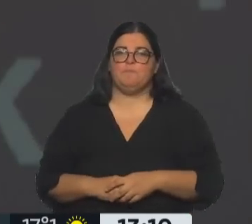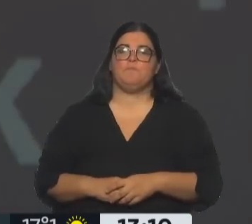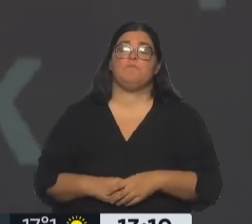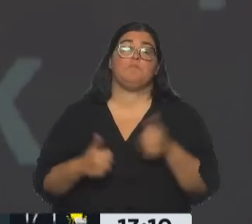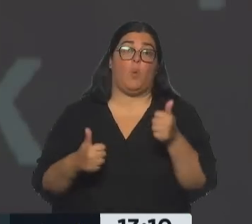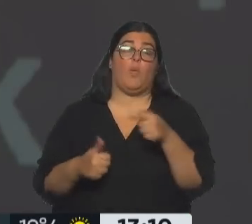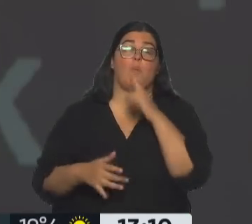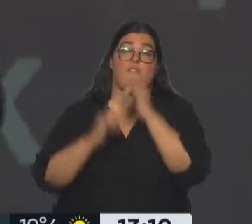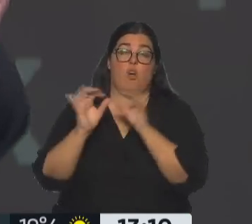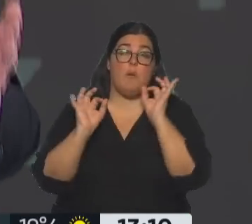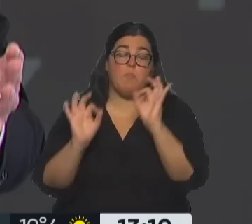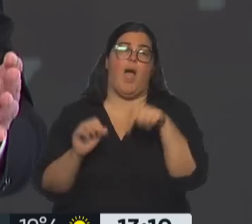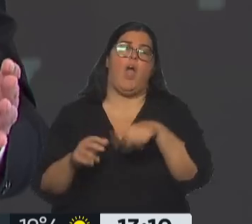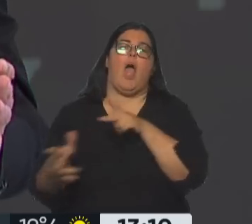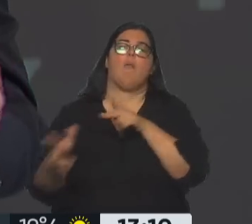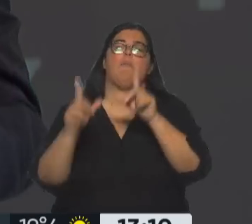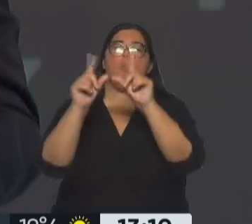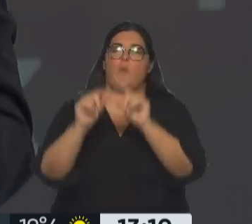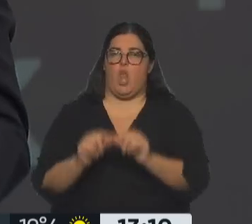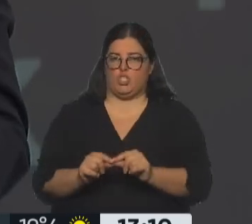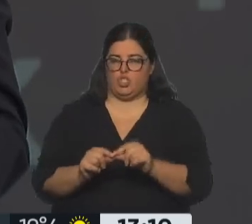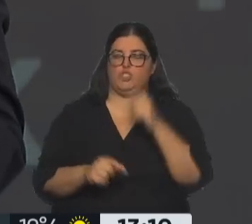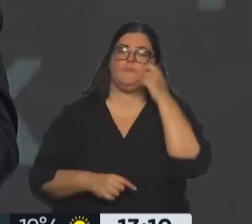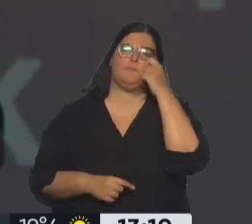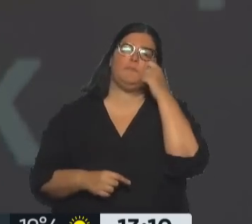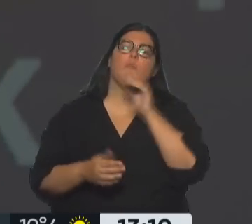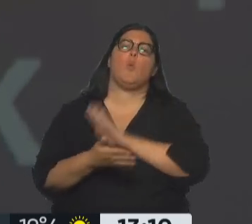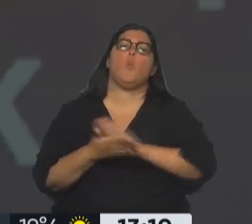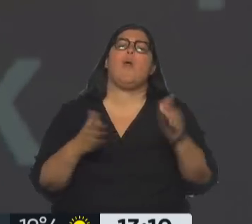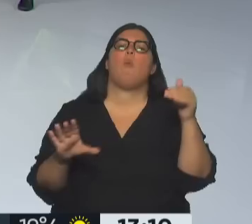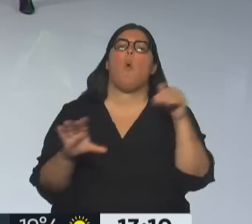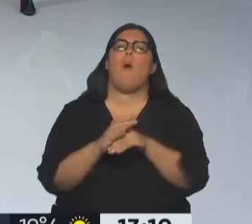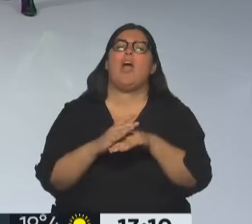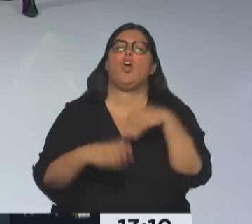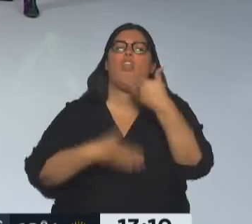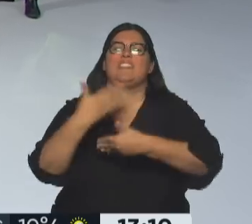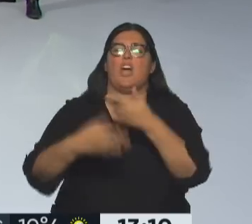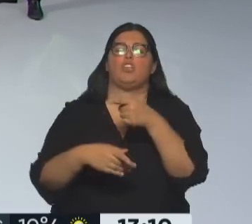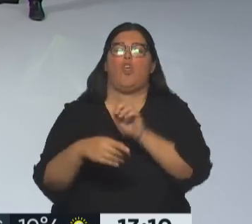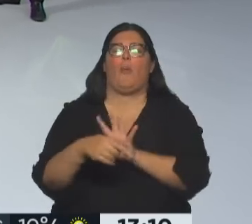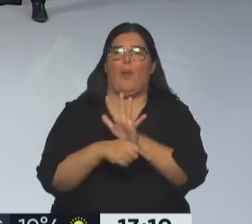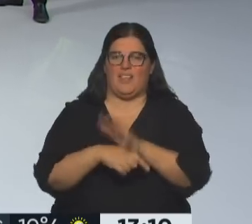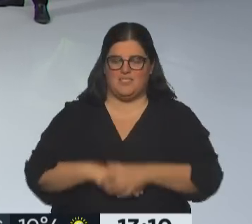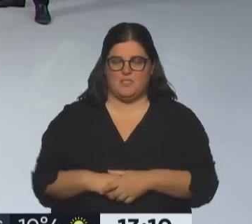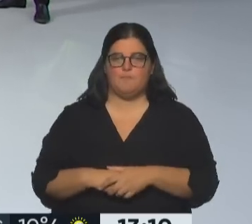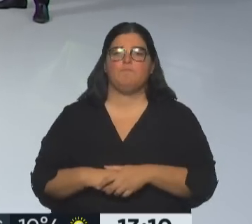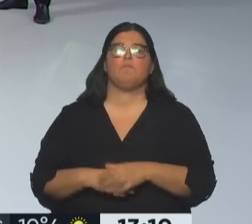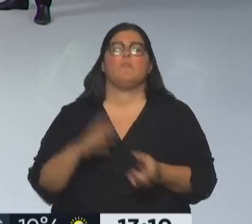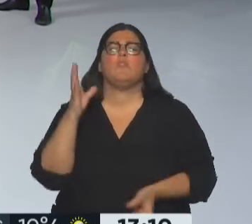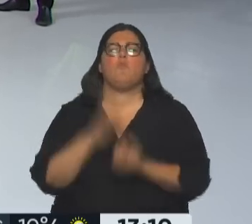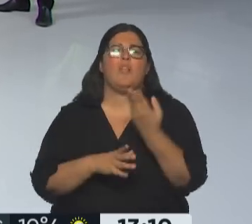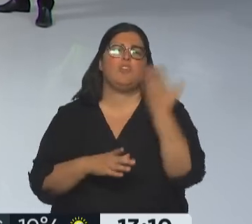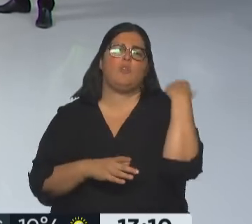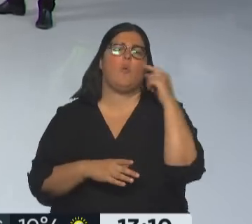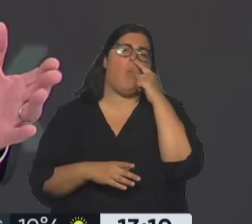Bien, y luego de este informe vamos a hablar de números ahora, de este nuevo Banco de Desarrollo del BRICS. A ver, fundación julio de